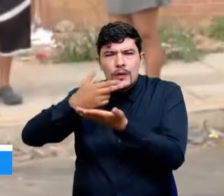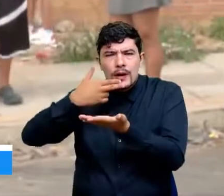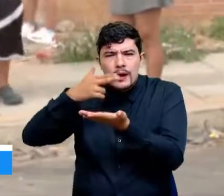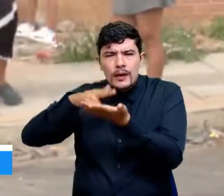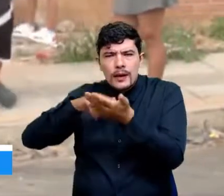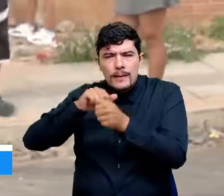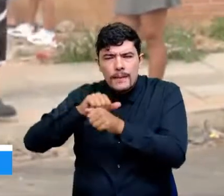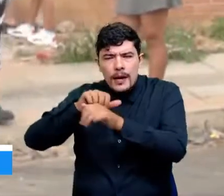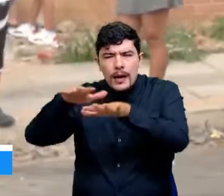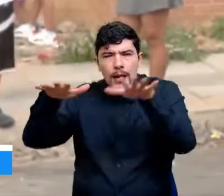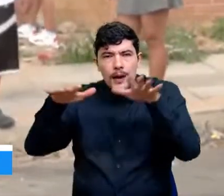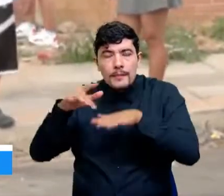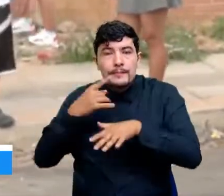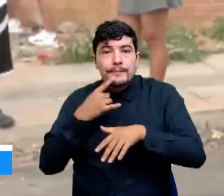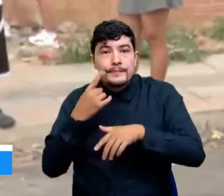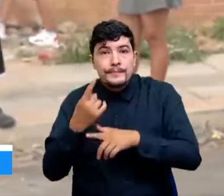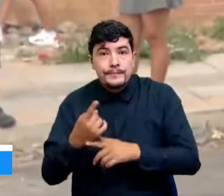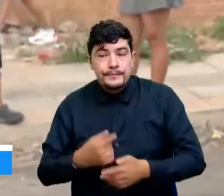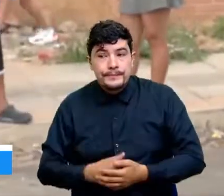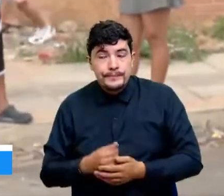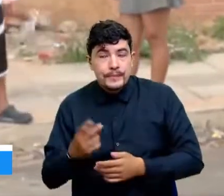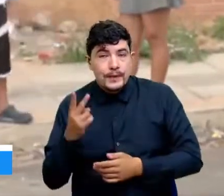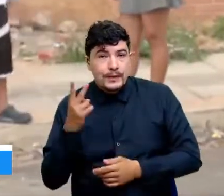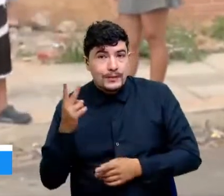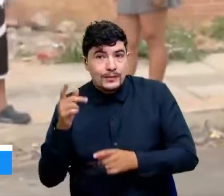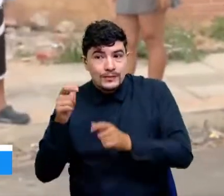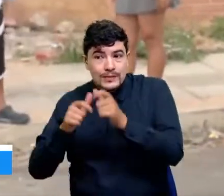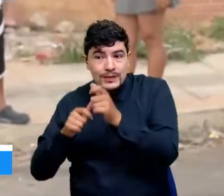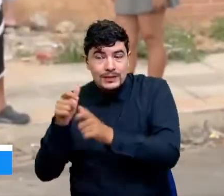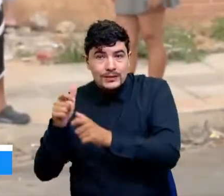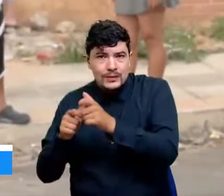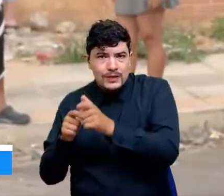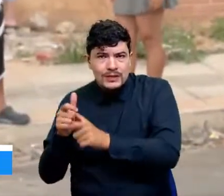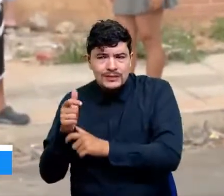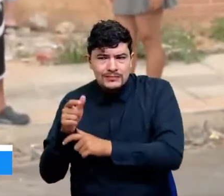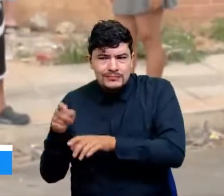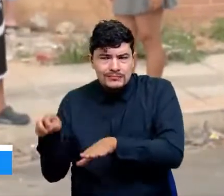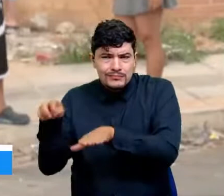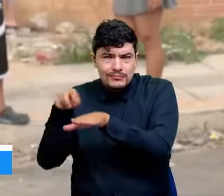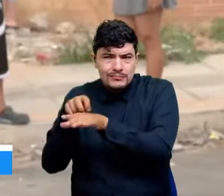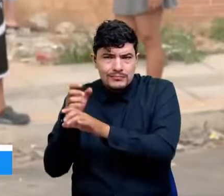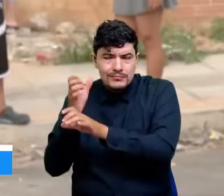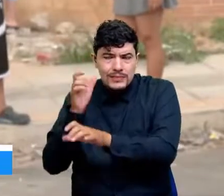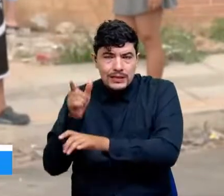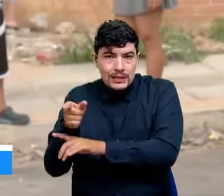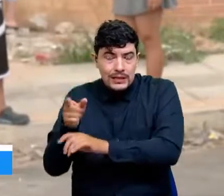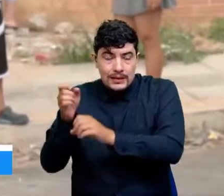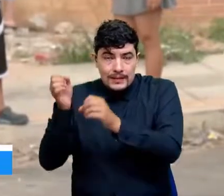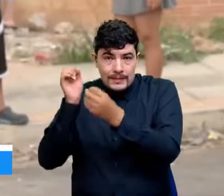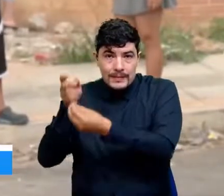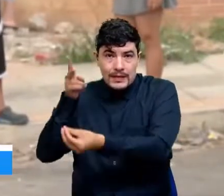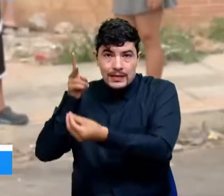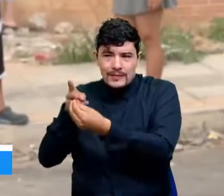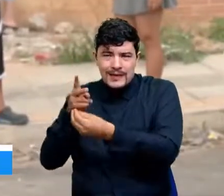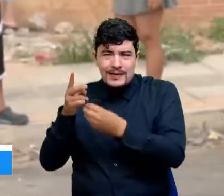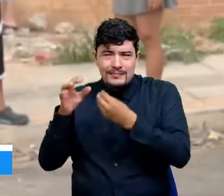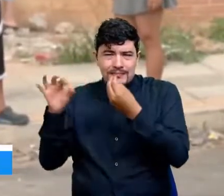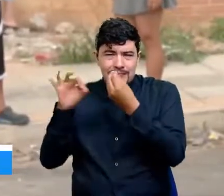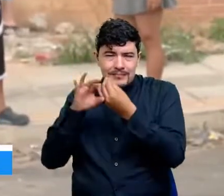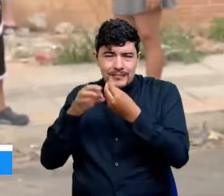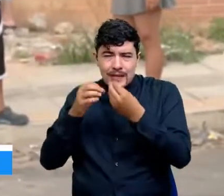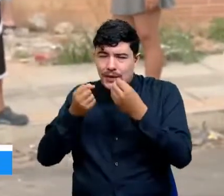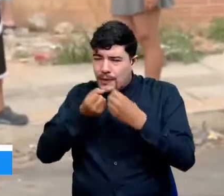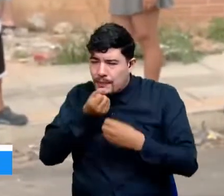al parecer dos usuarias han sido víctimas de escopolamina y pues obviamente le han hurtado sus pertenencias. Lo que dicen